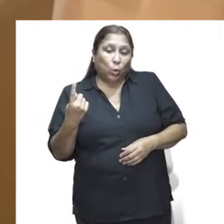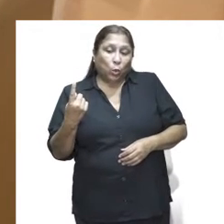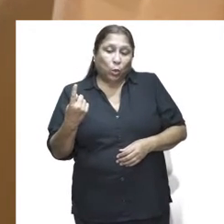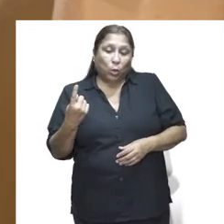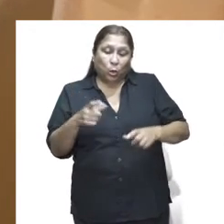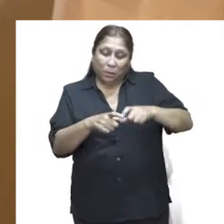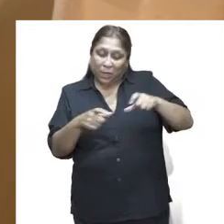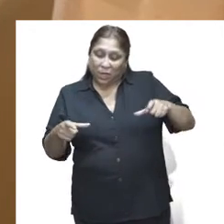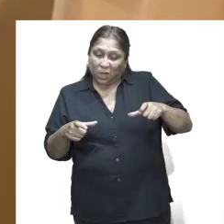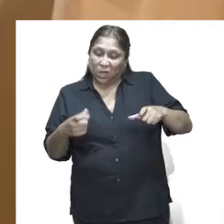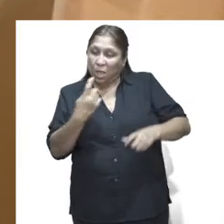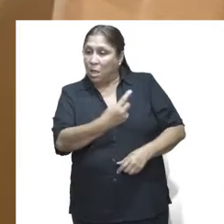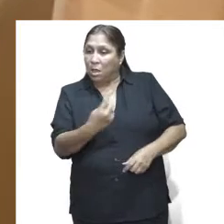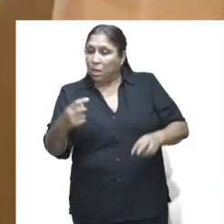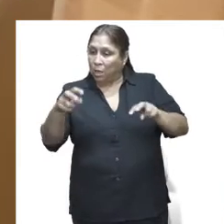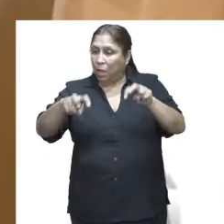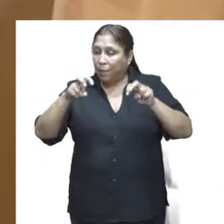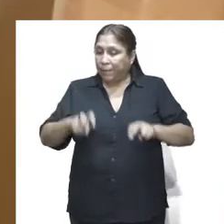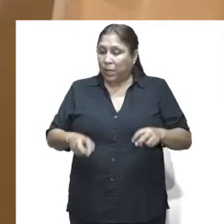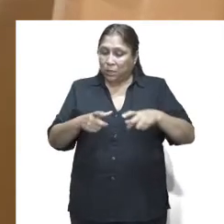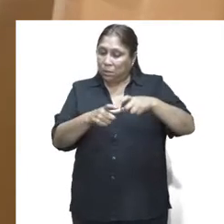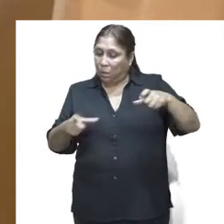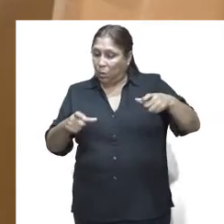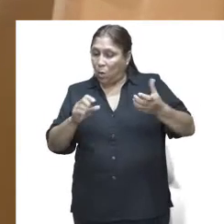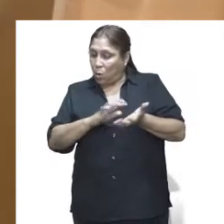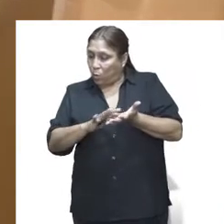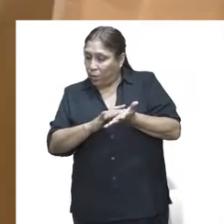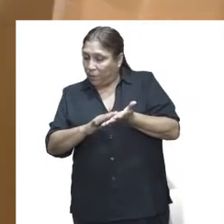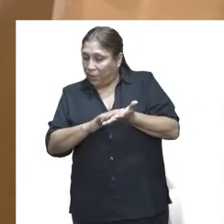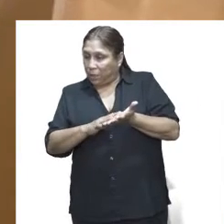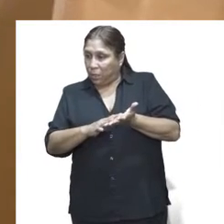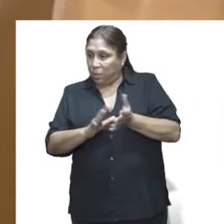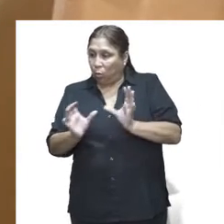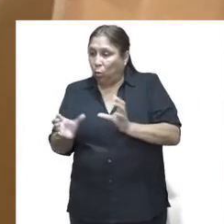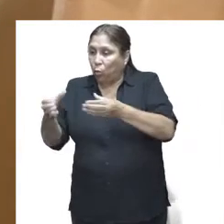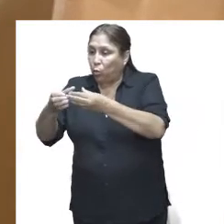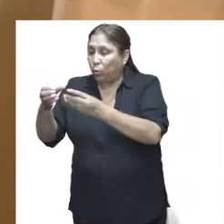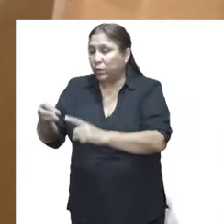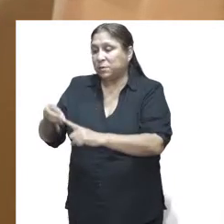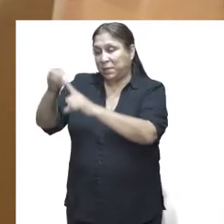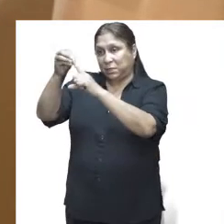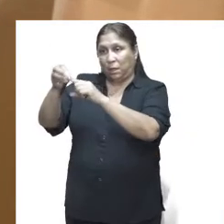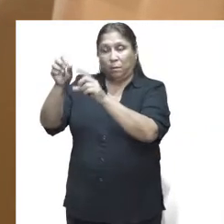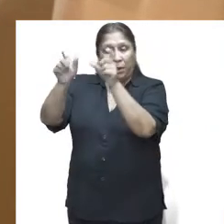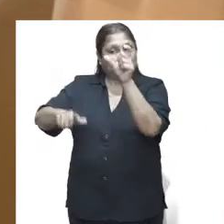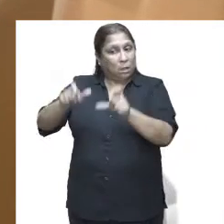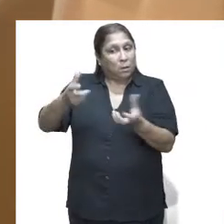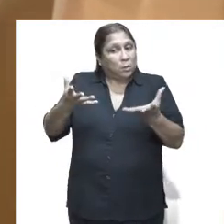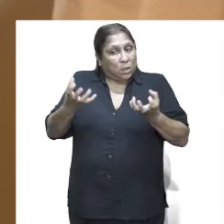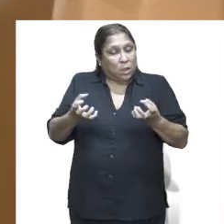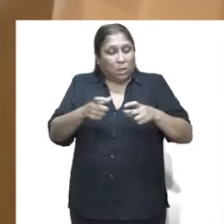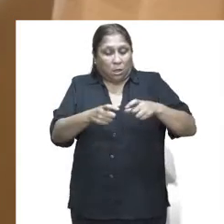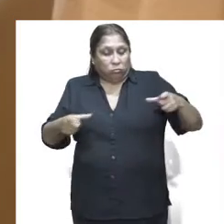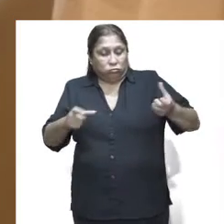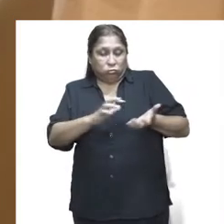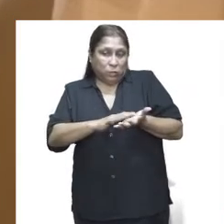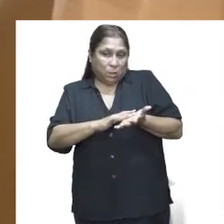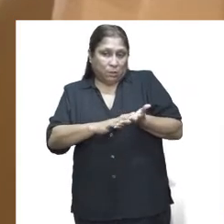por mesa, una sección especial para estas personas que quieren votar con planilla de braille.